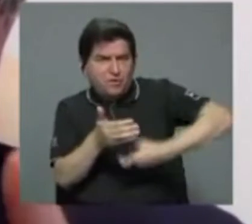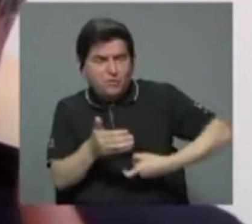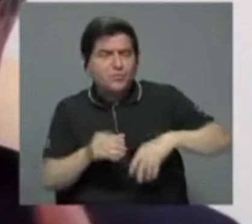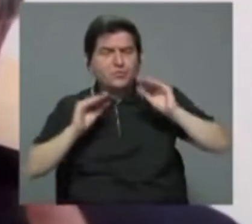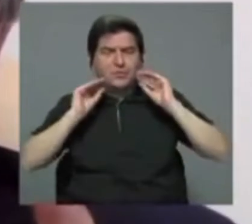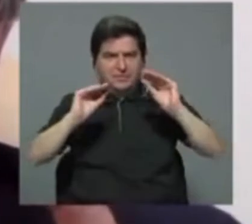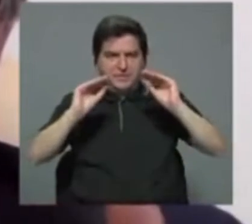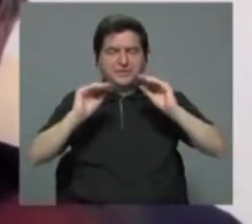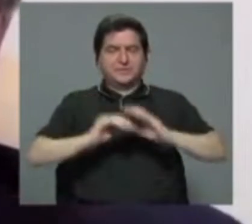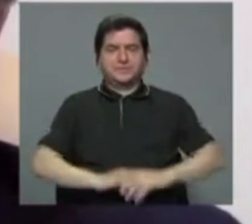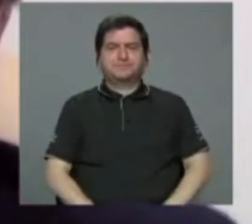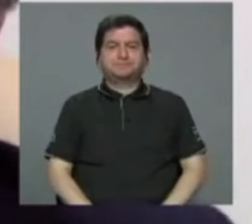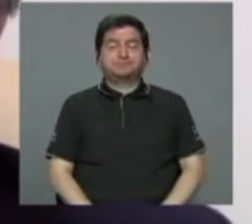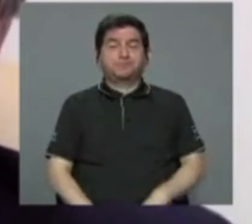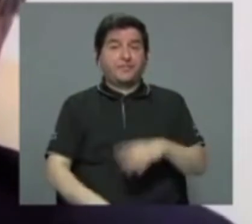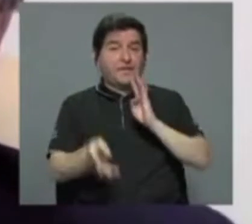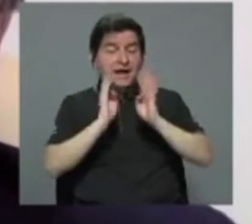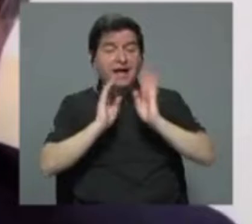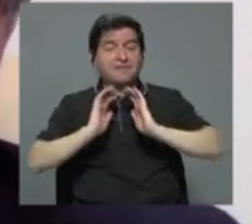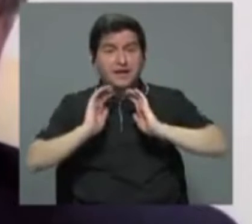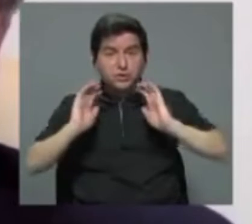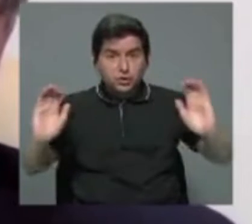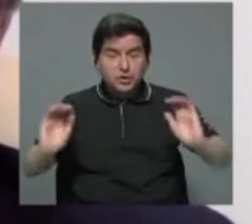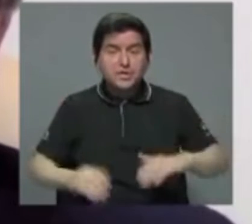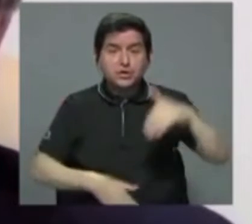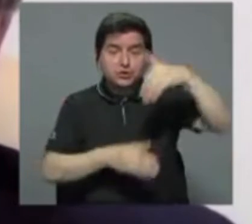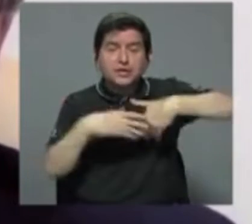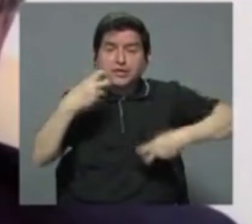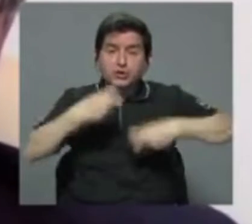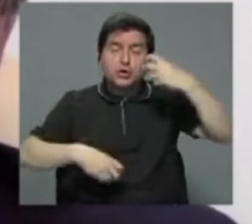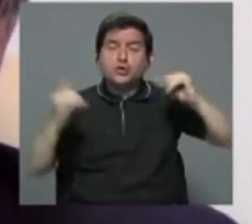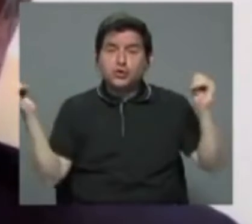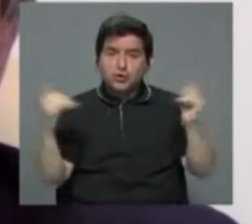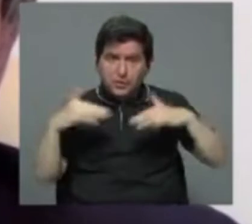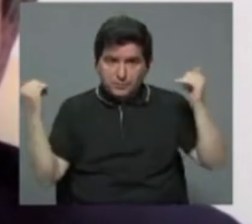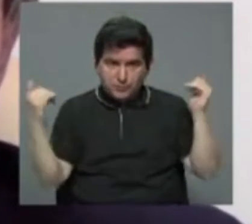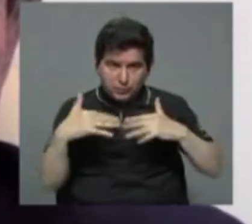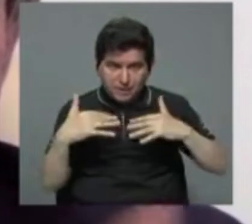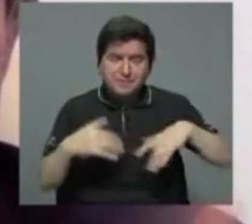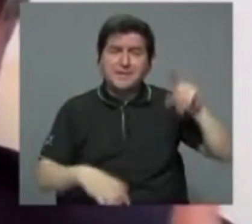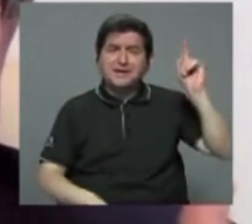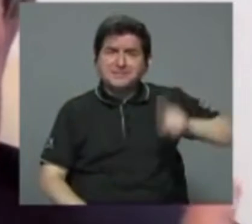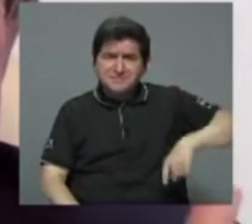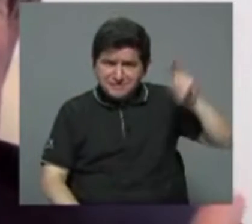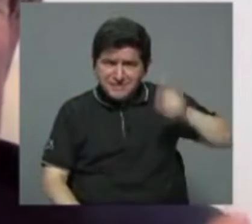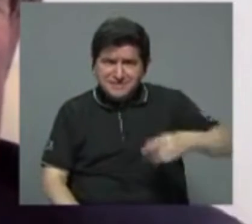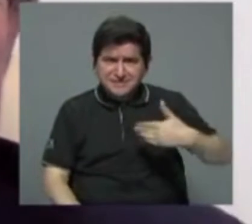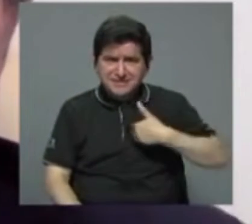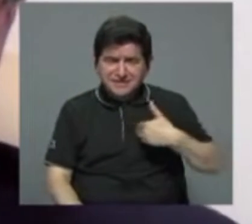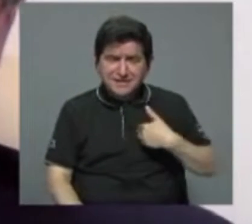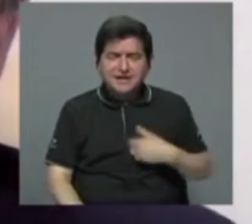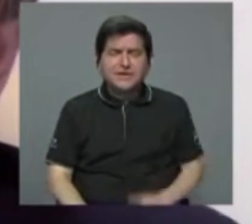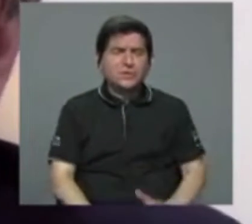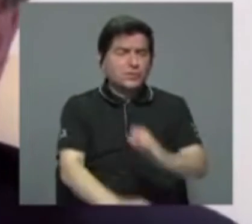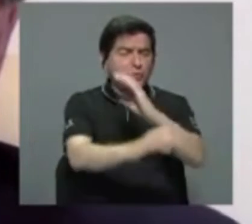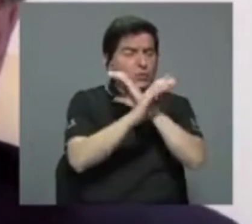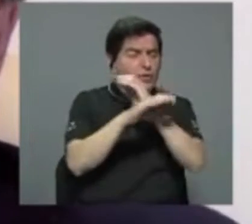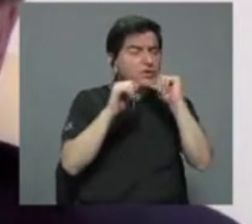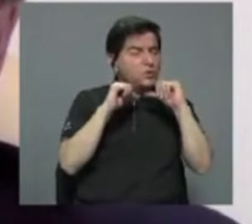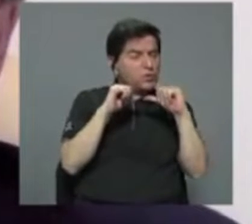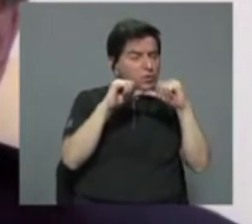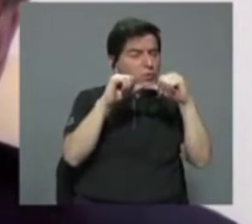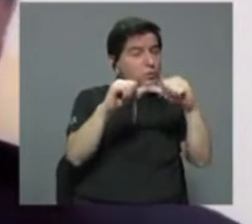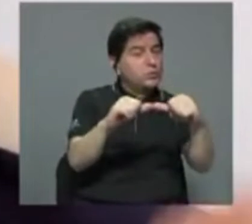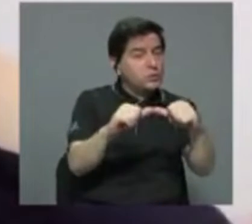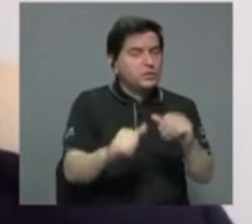educación. Hablábamos de los niños en conflicto armado y de la necesidad de velar